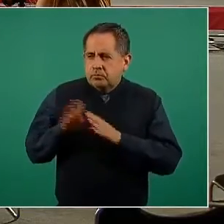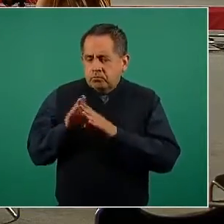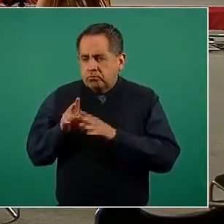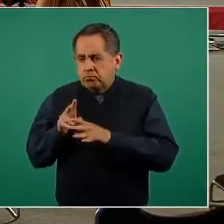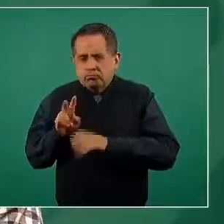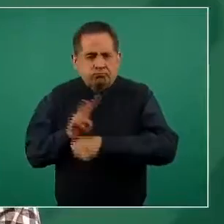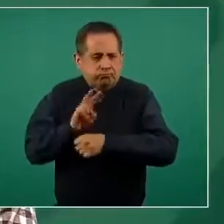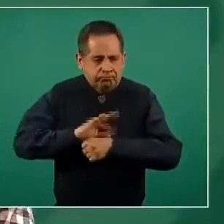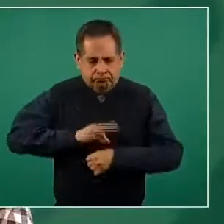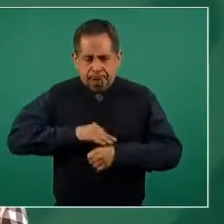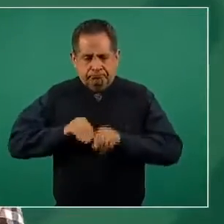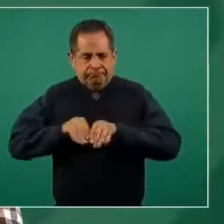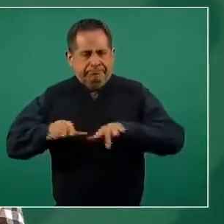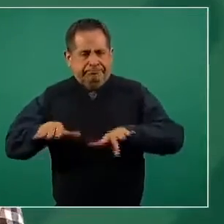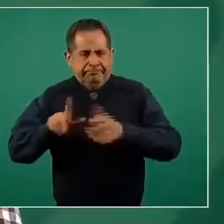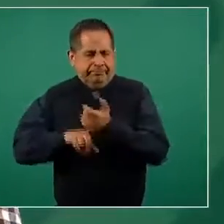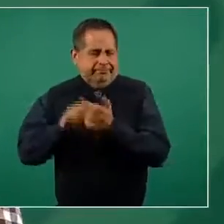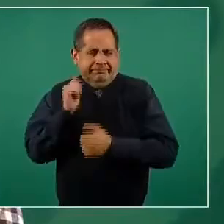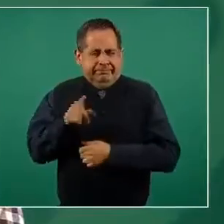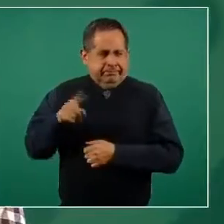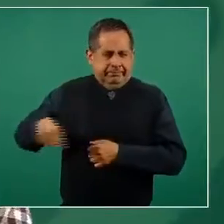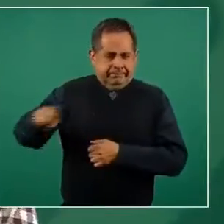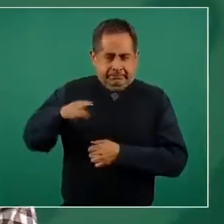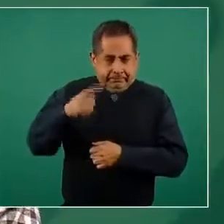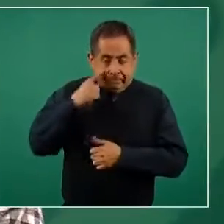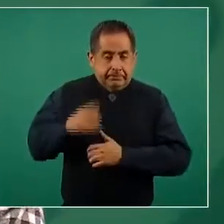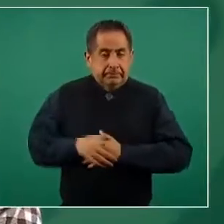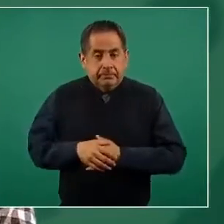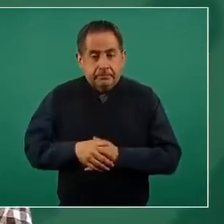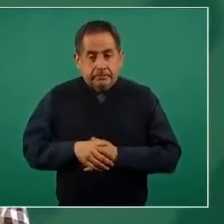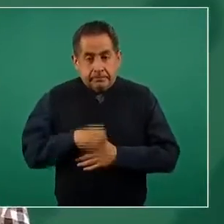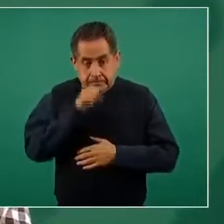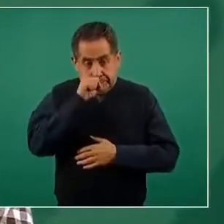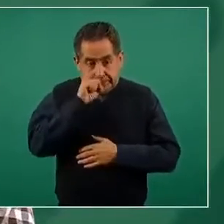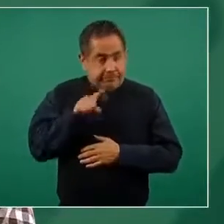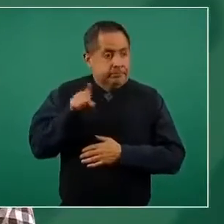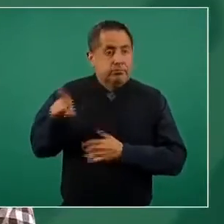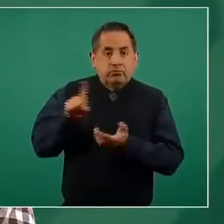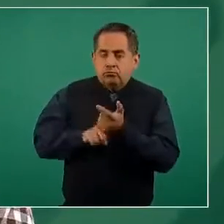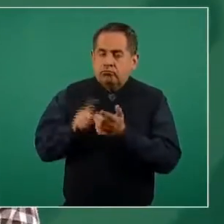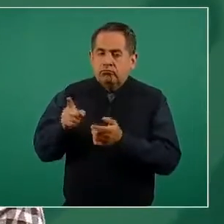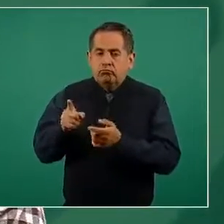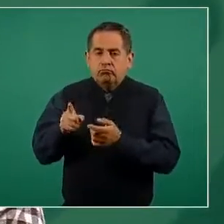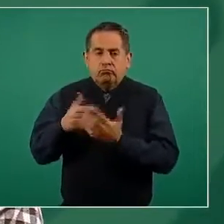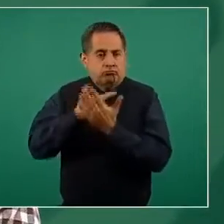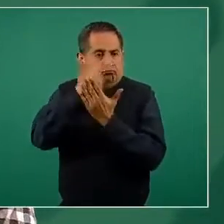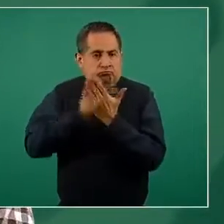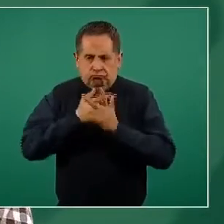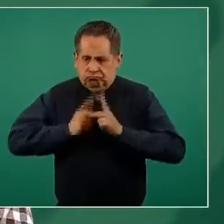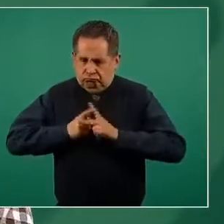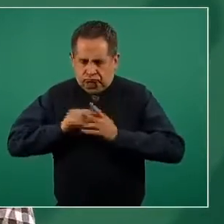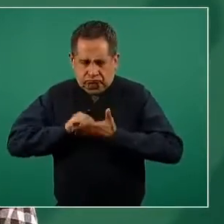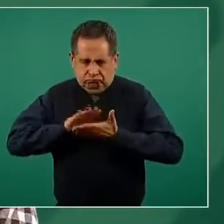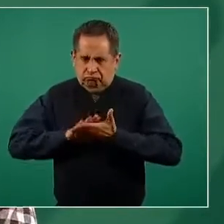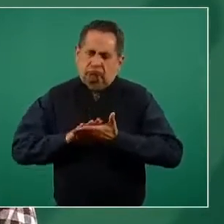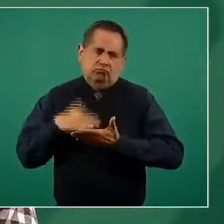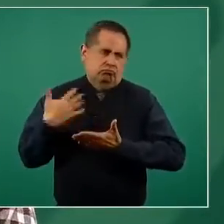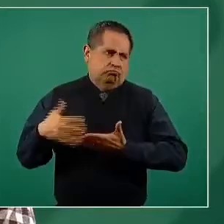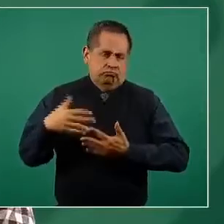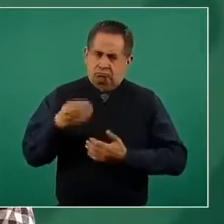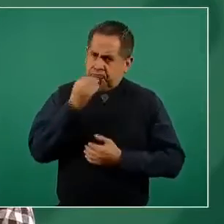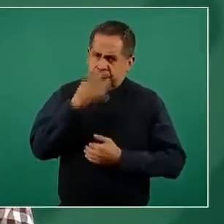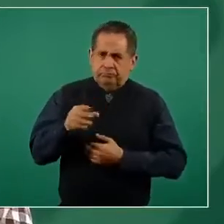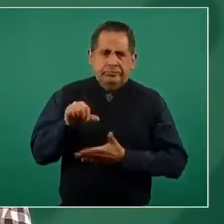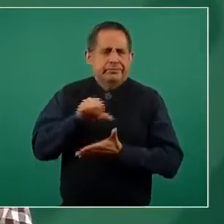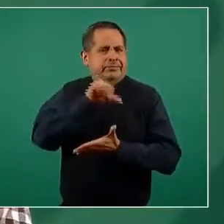vigilancia epidemiológica de los componentes en tiempo real. Tiene en cambio un robustísimo sistema de estadísticas vitales, tiene un Centro Nacional de